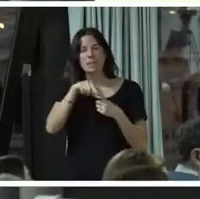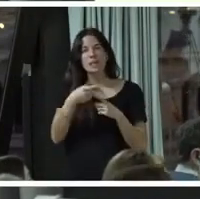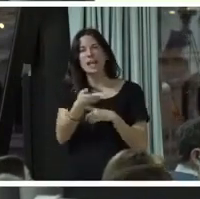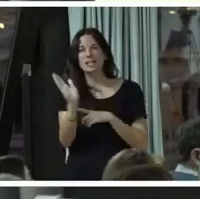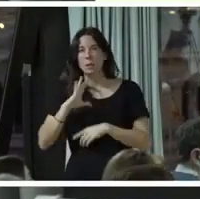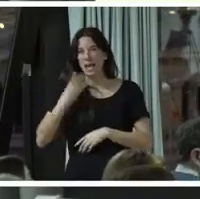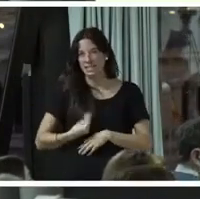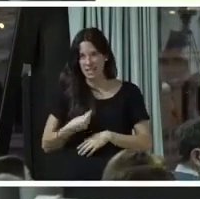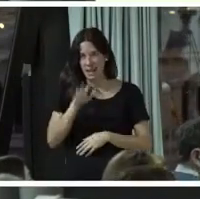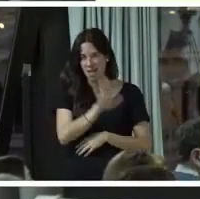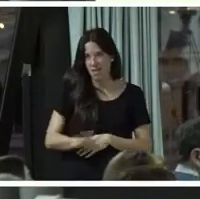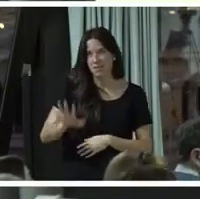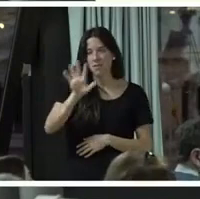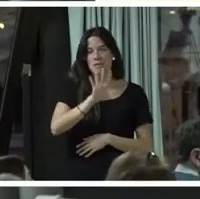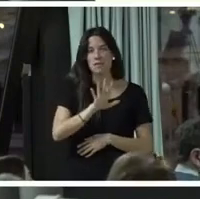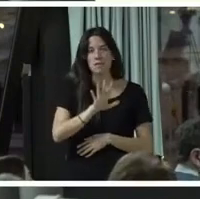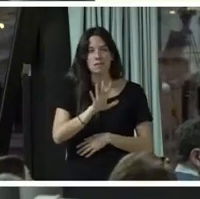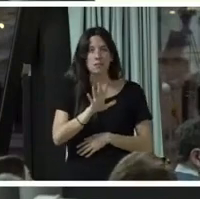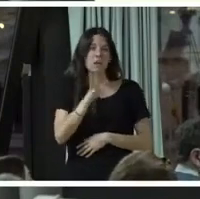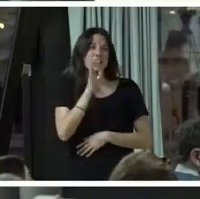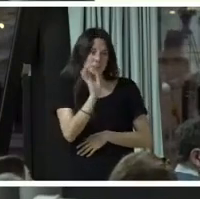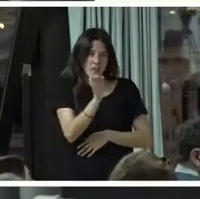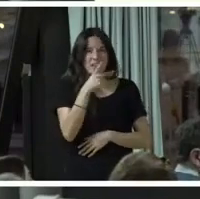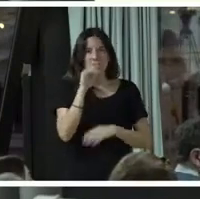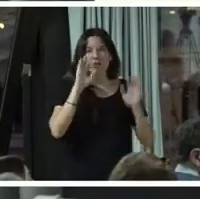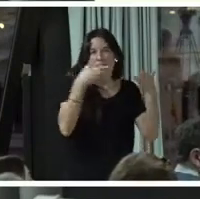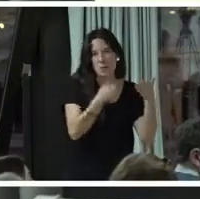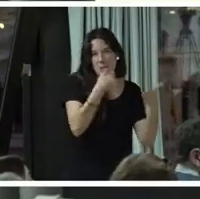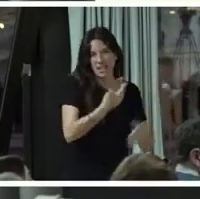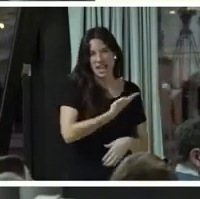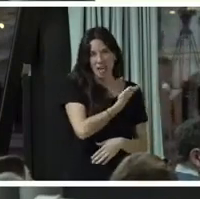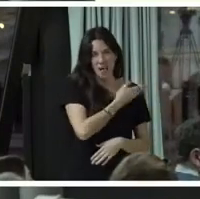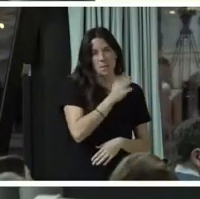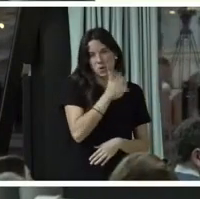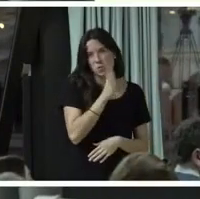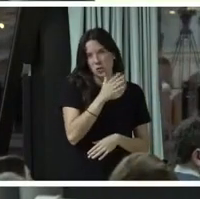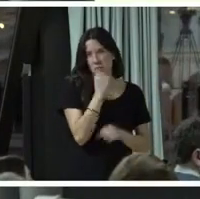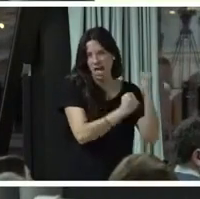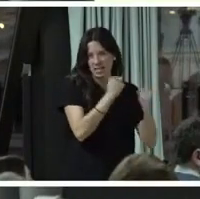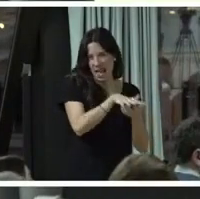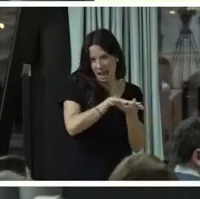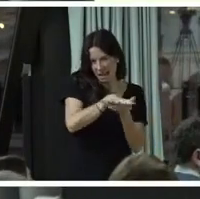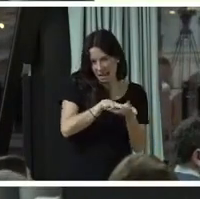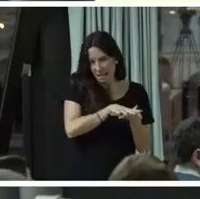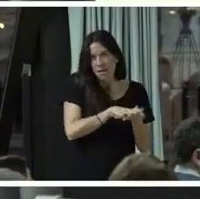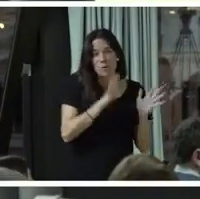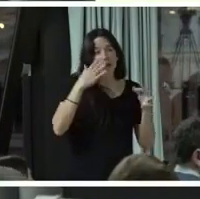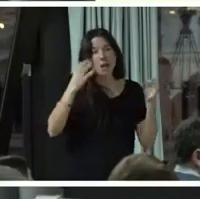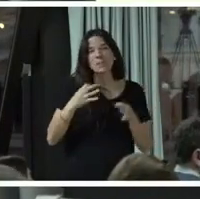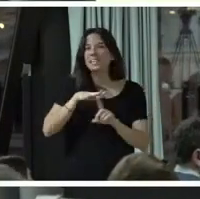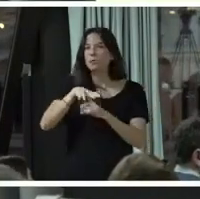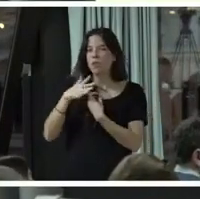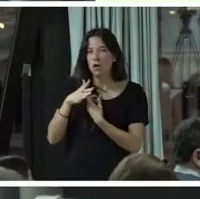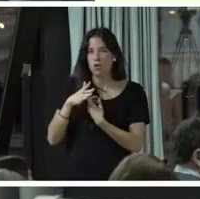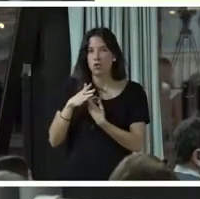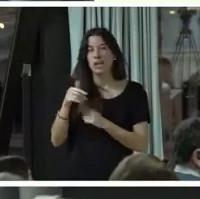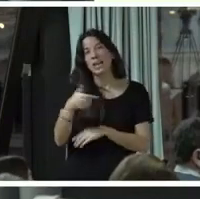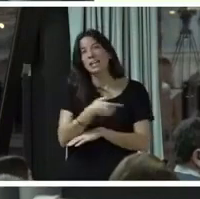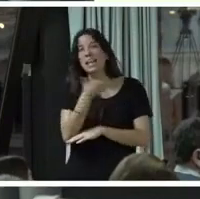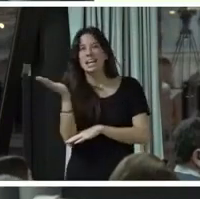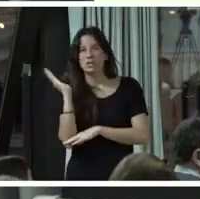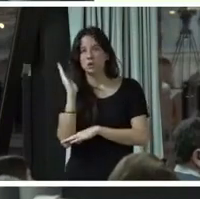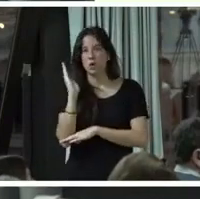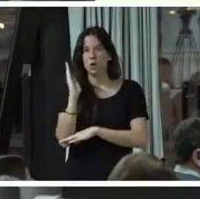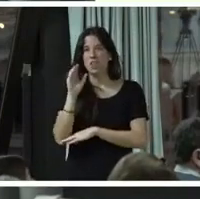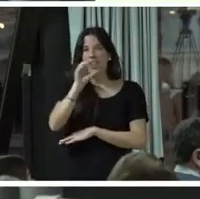Palestina porque ah estamos muy centrados en gaza obviamente por la masacre que se está cometiendo pero la situación en gaza Perdón en el resto de